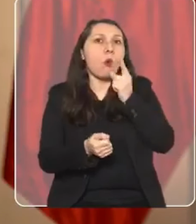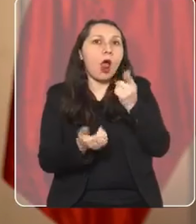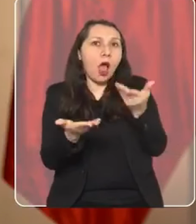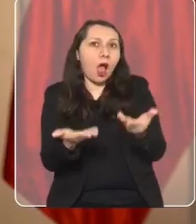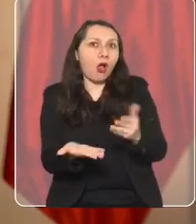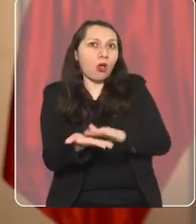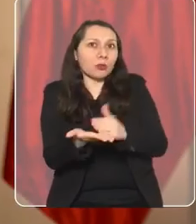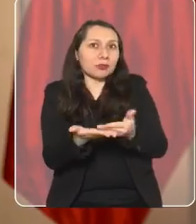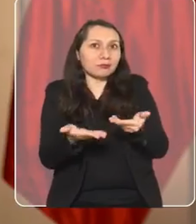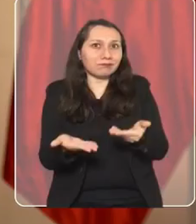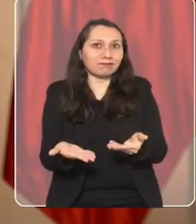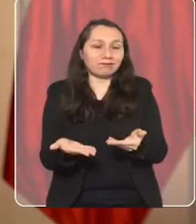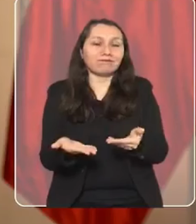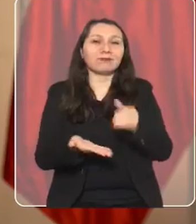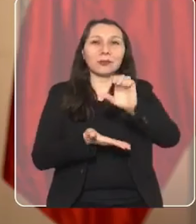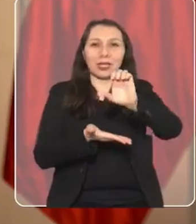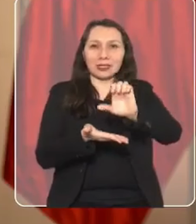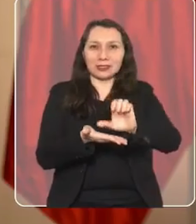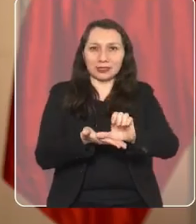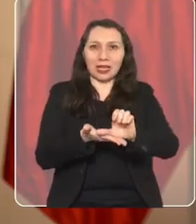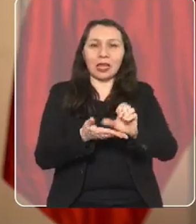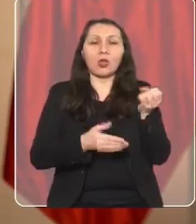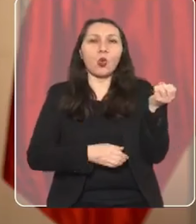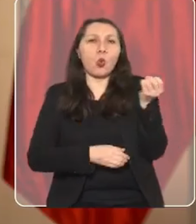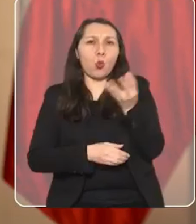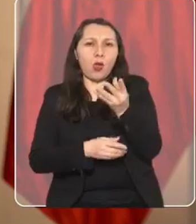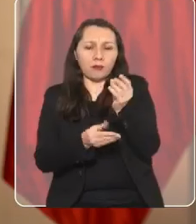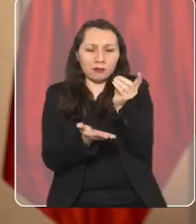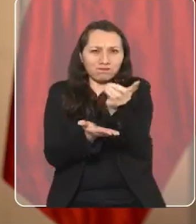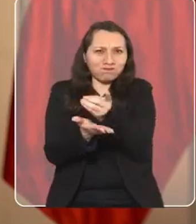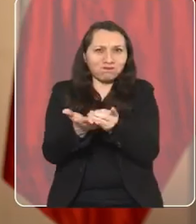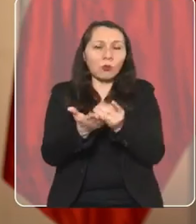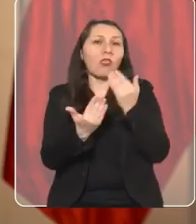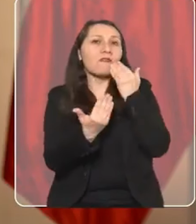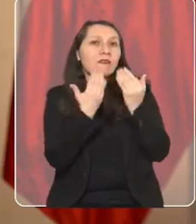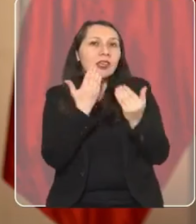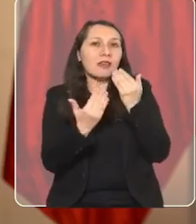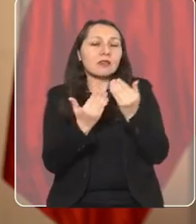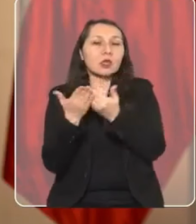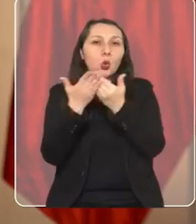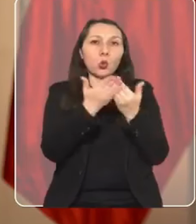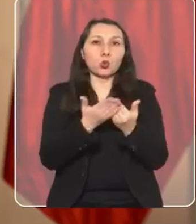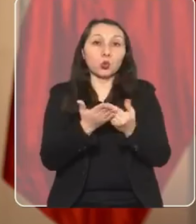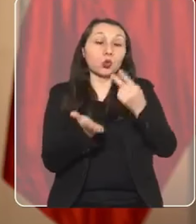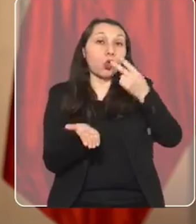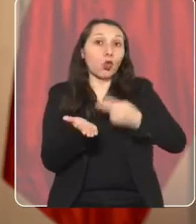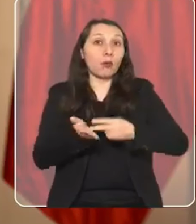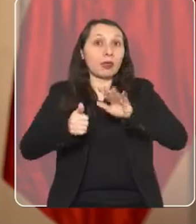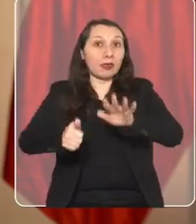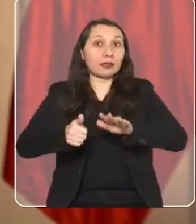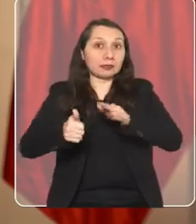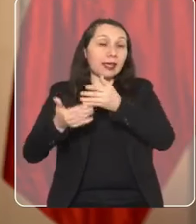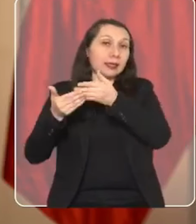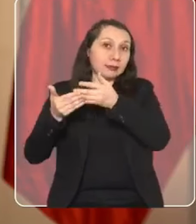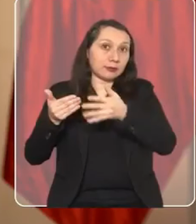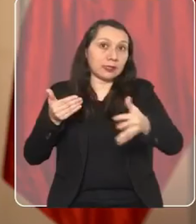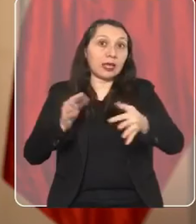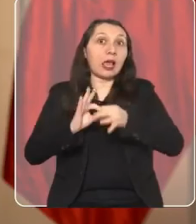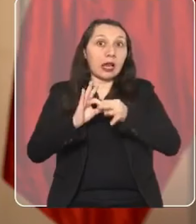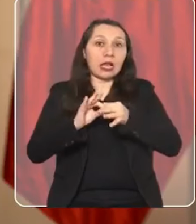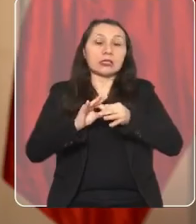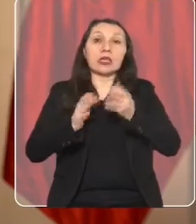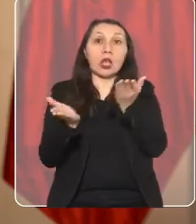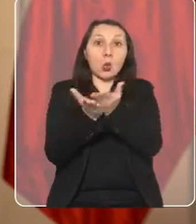tenemos hoy el estado ha creado y rediseñado beneficios para los estudiantes y desde 2016 gracias a los